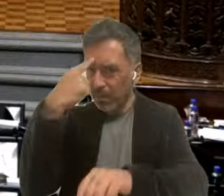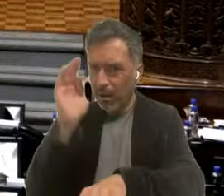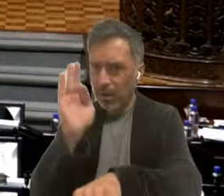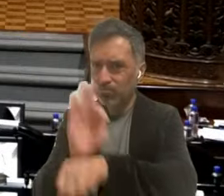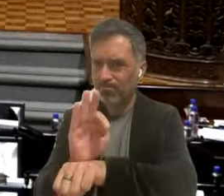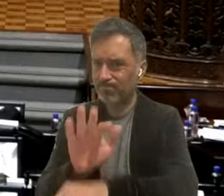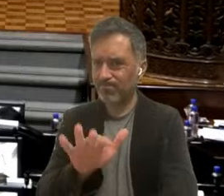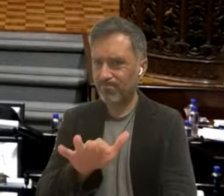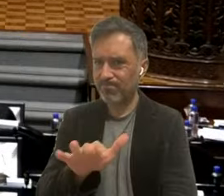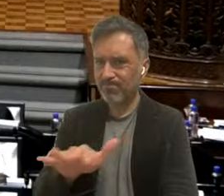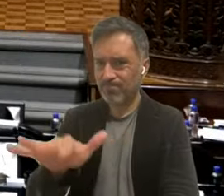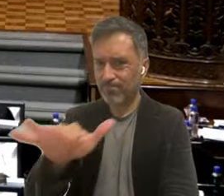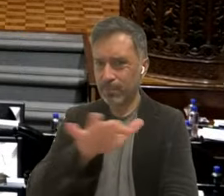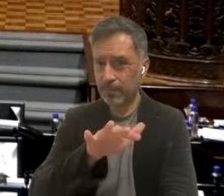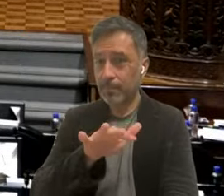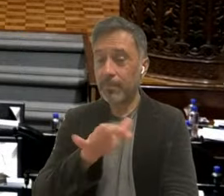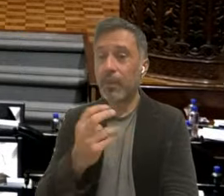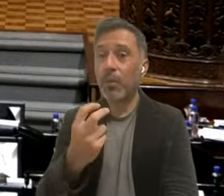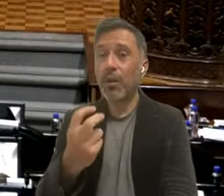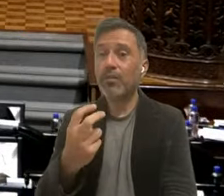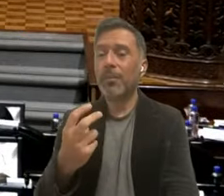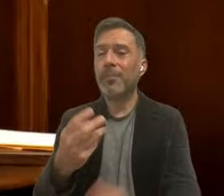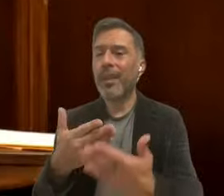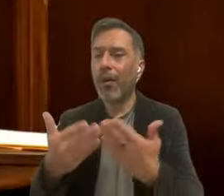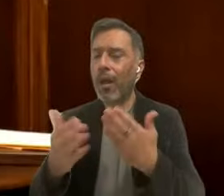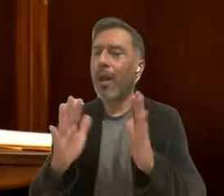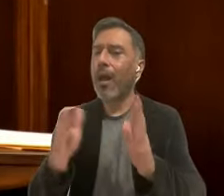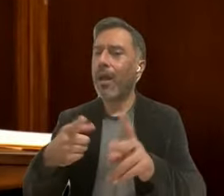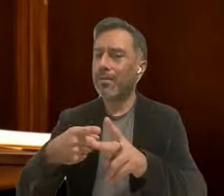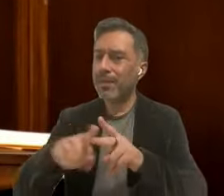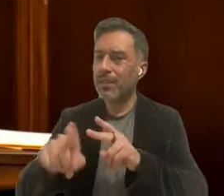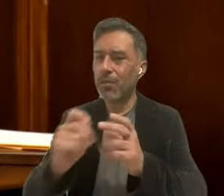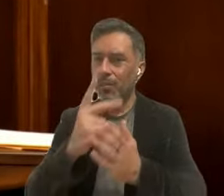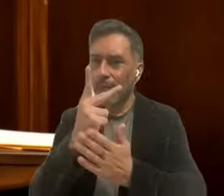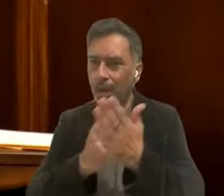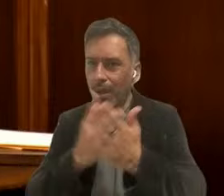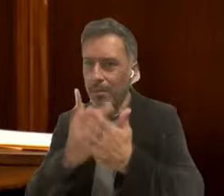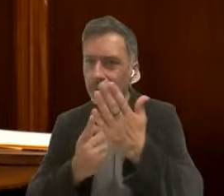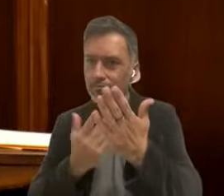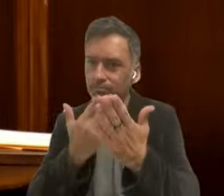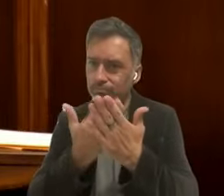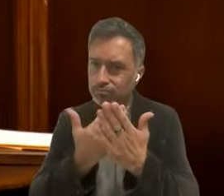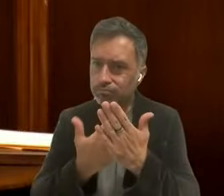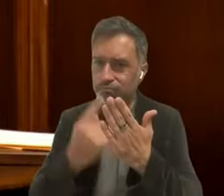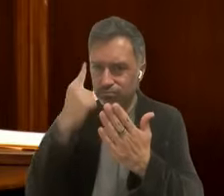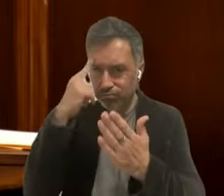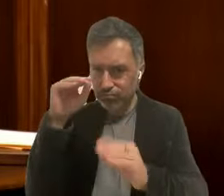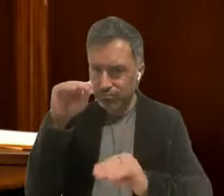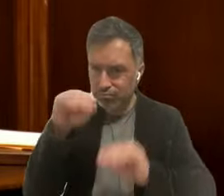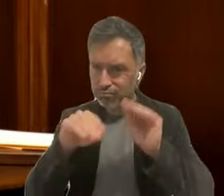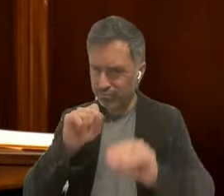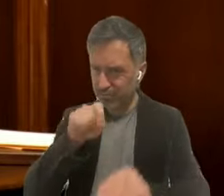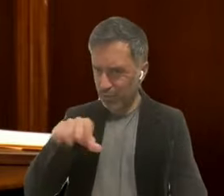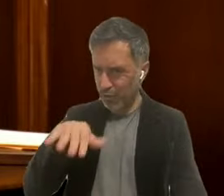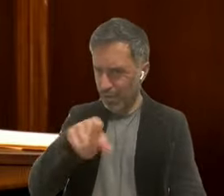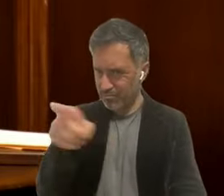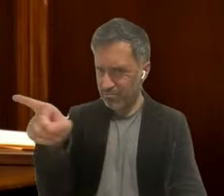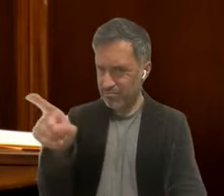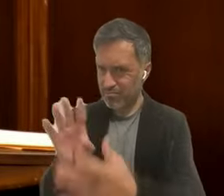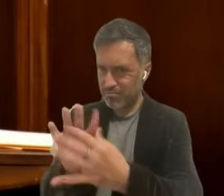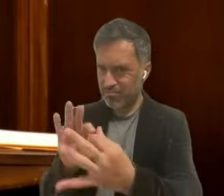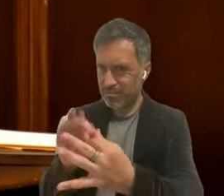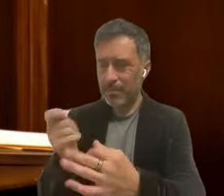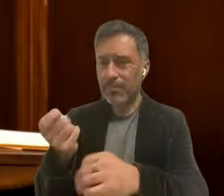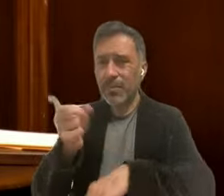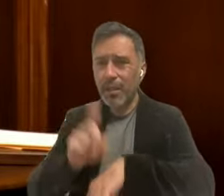han puesto en marcha una serie de estrategias y acciones que aquí ya se expusieron, con las que se están trabajando todos los días